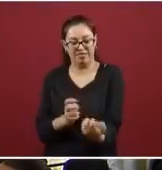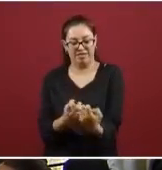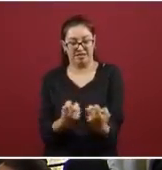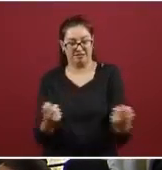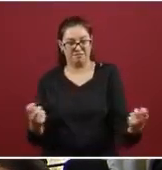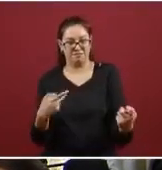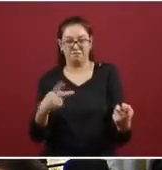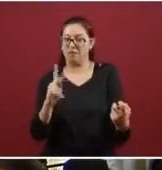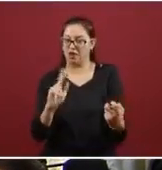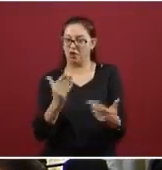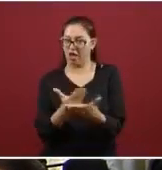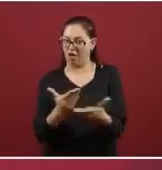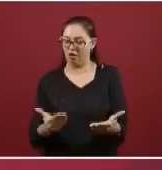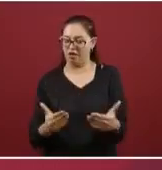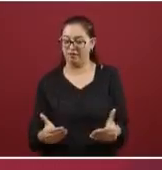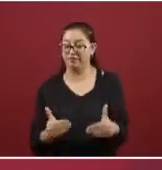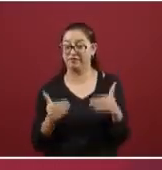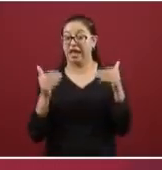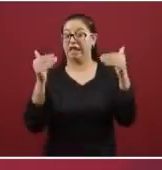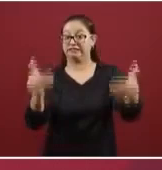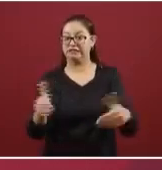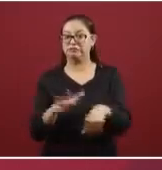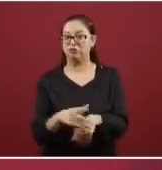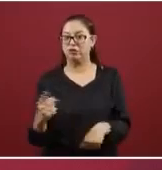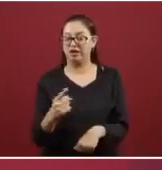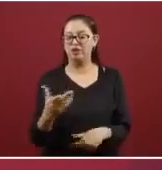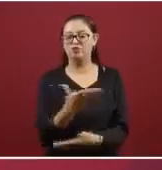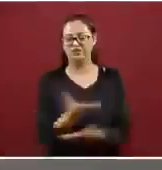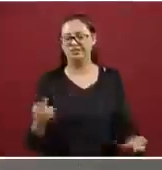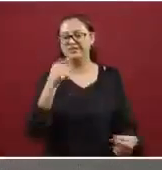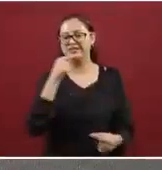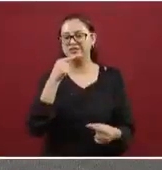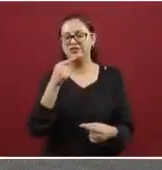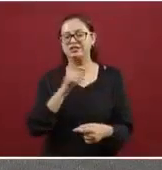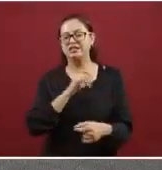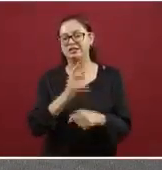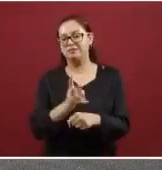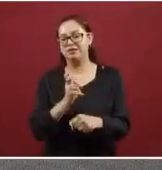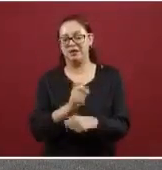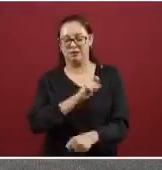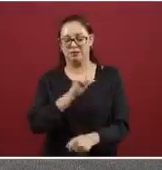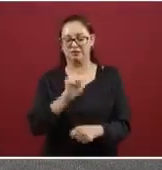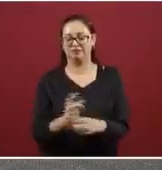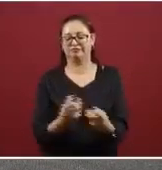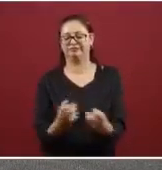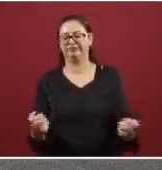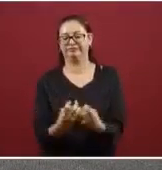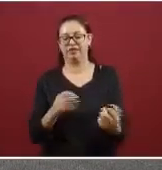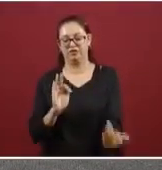ustedes son los invitados especiales, por eso están en las primeras filas.